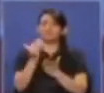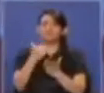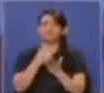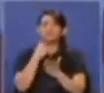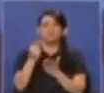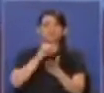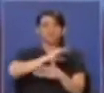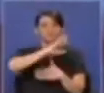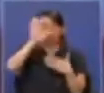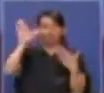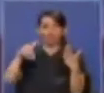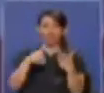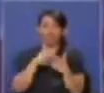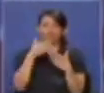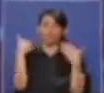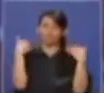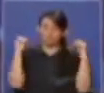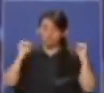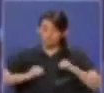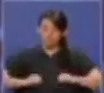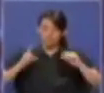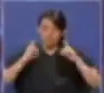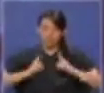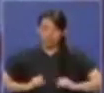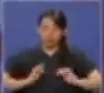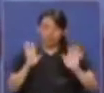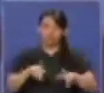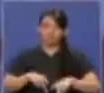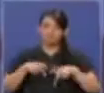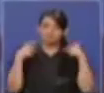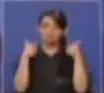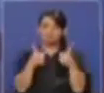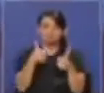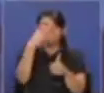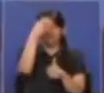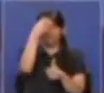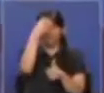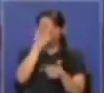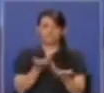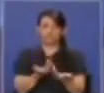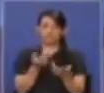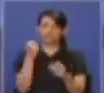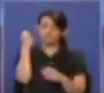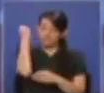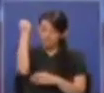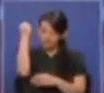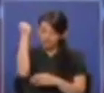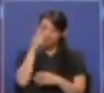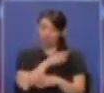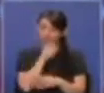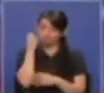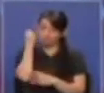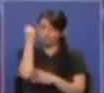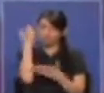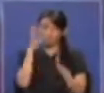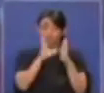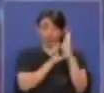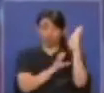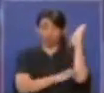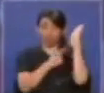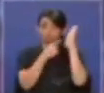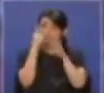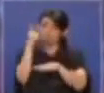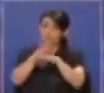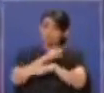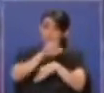a la salud, que es parte del buen vivir: salud, educación, conectividad, derechos. Son derechos consagrados en la Constitución que